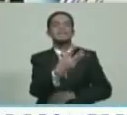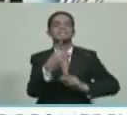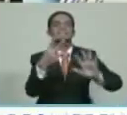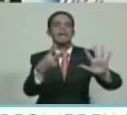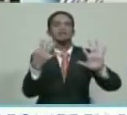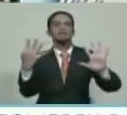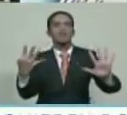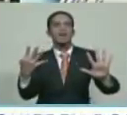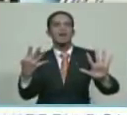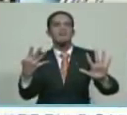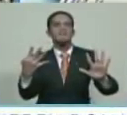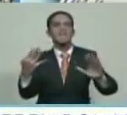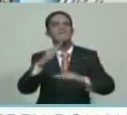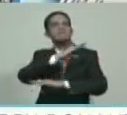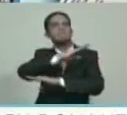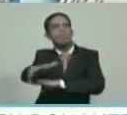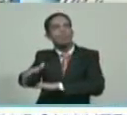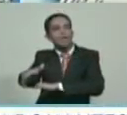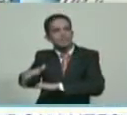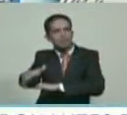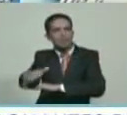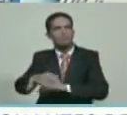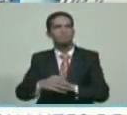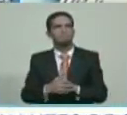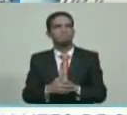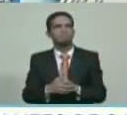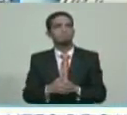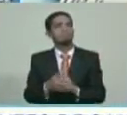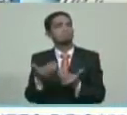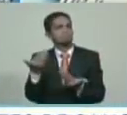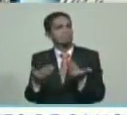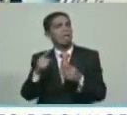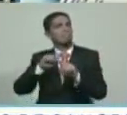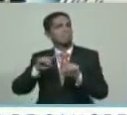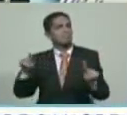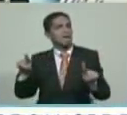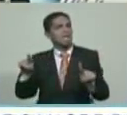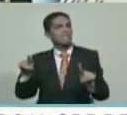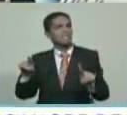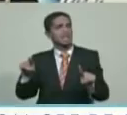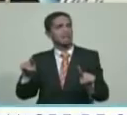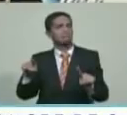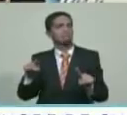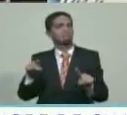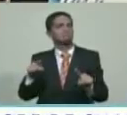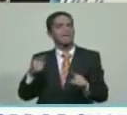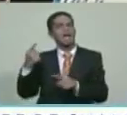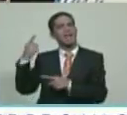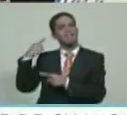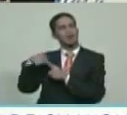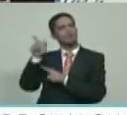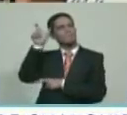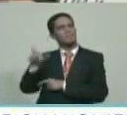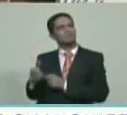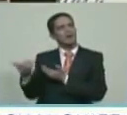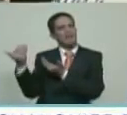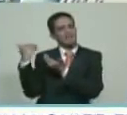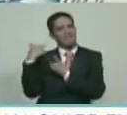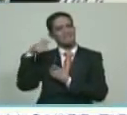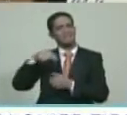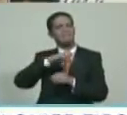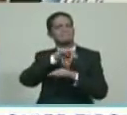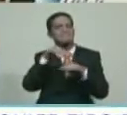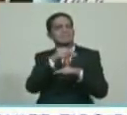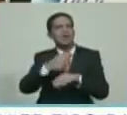9.379 imputaciones. ¿Qué diferencia tan notable, repito, a la pasada gestión, que aparte de corrupta